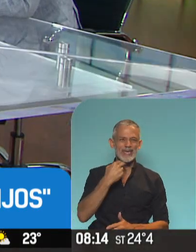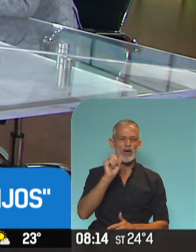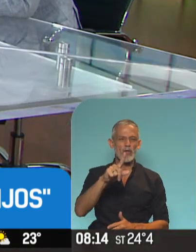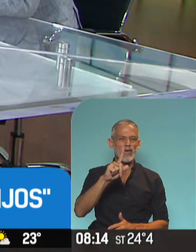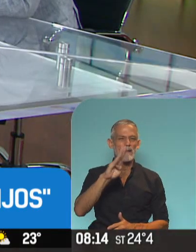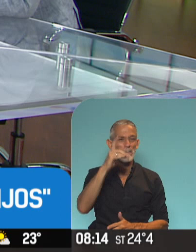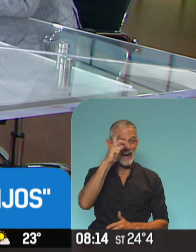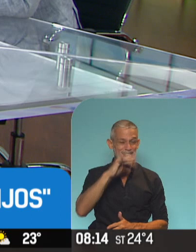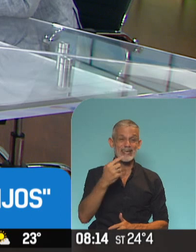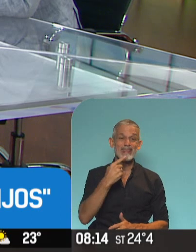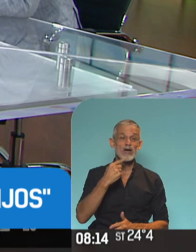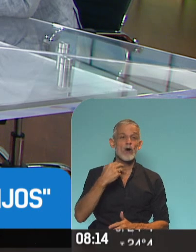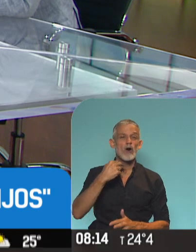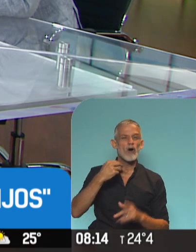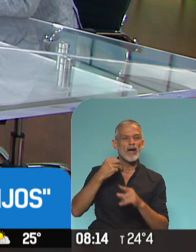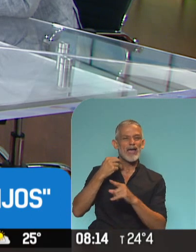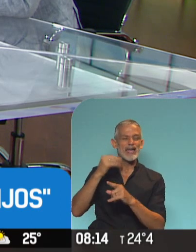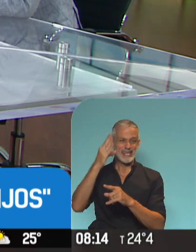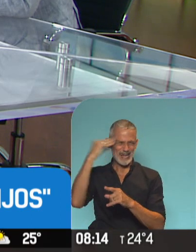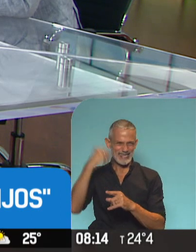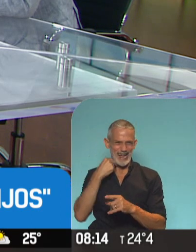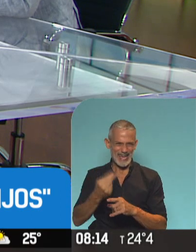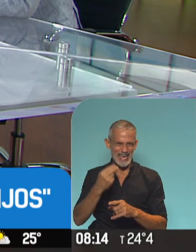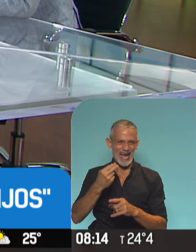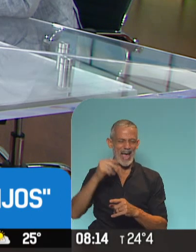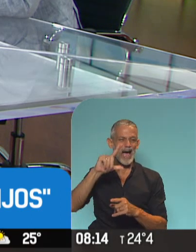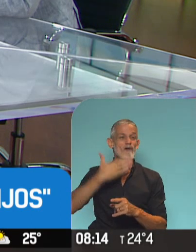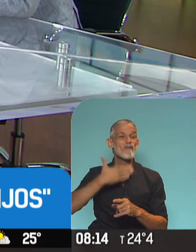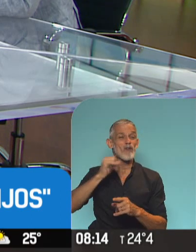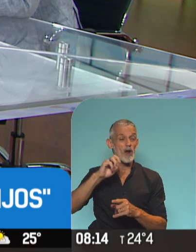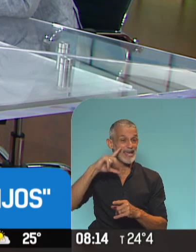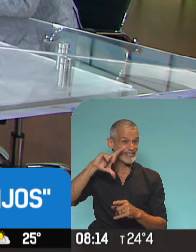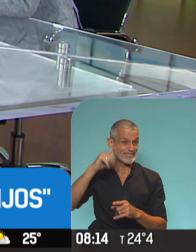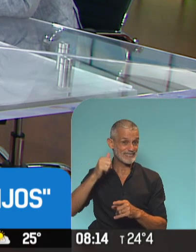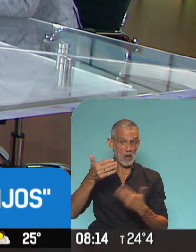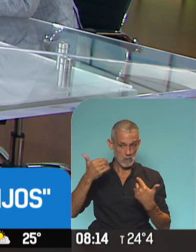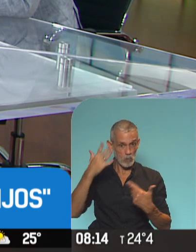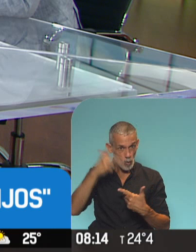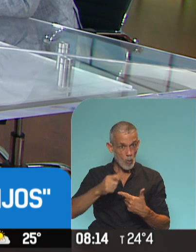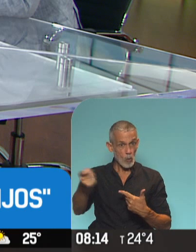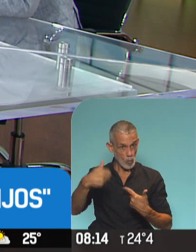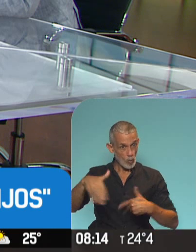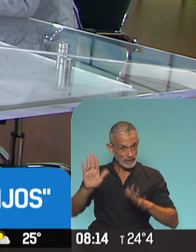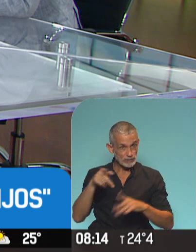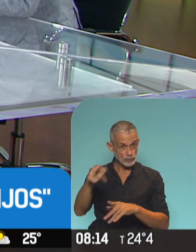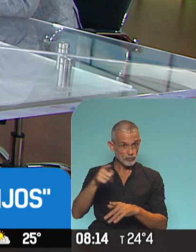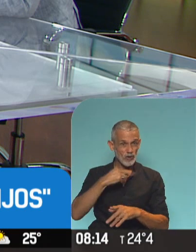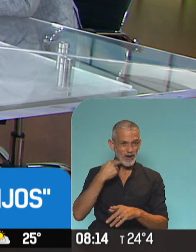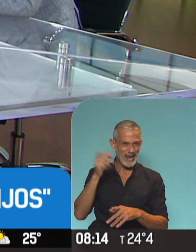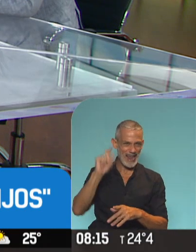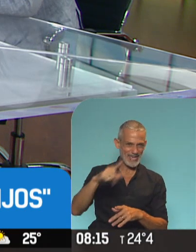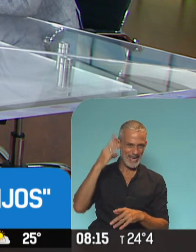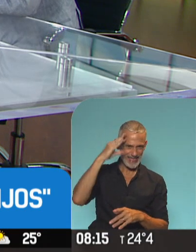que Florencia Kirchner no tiene fueros, como una manera de advertir justamente que la causa podría, justamente en función